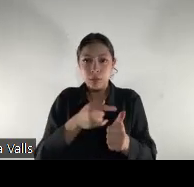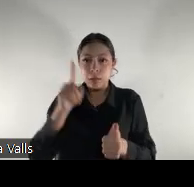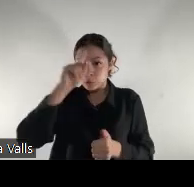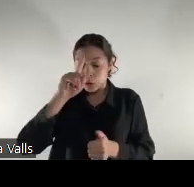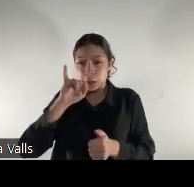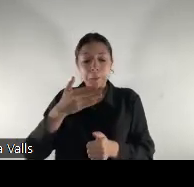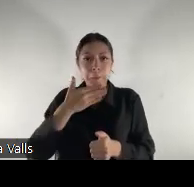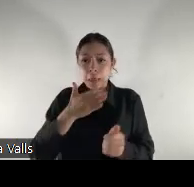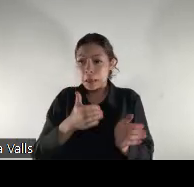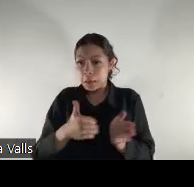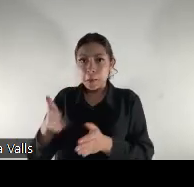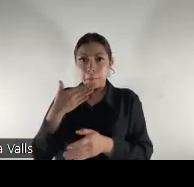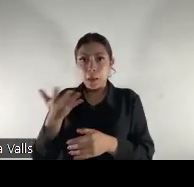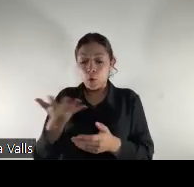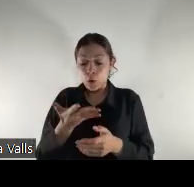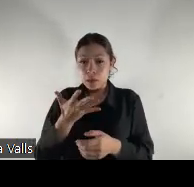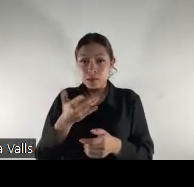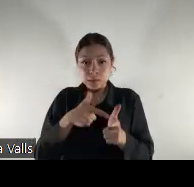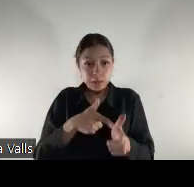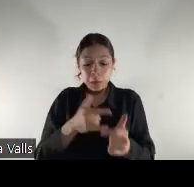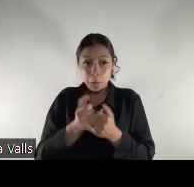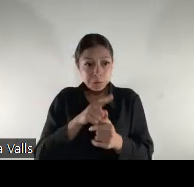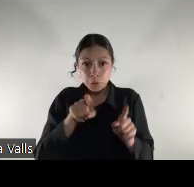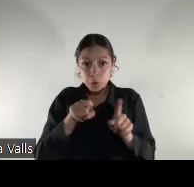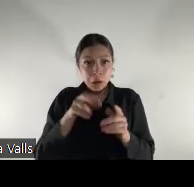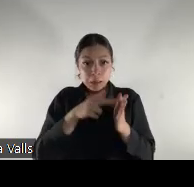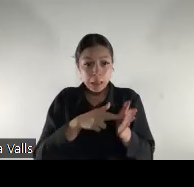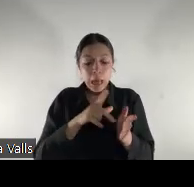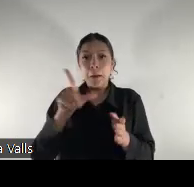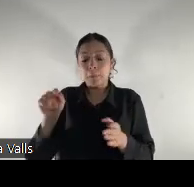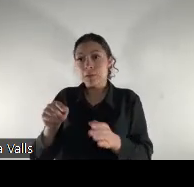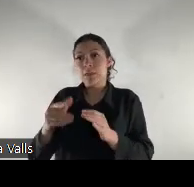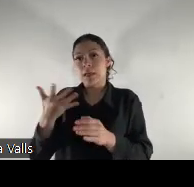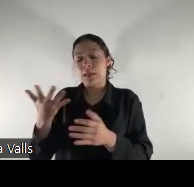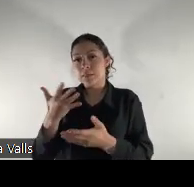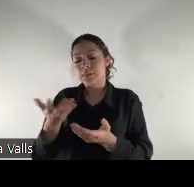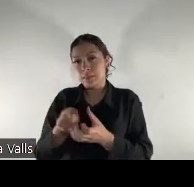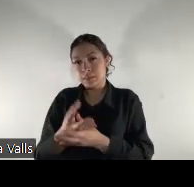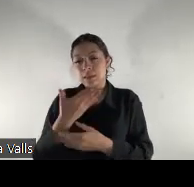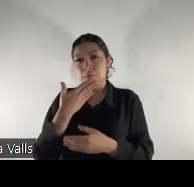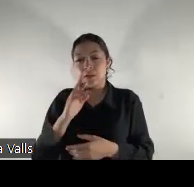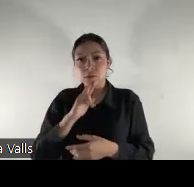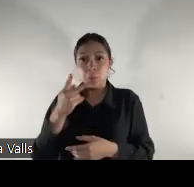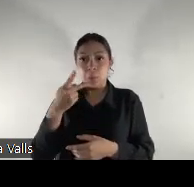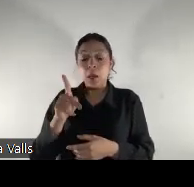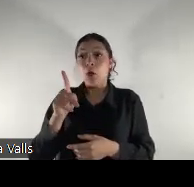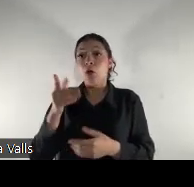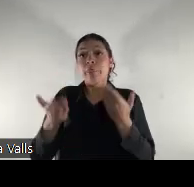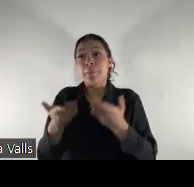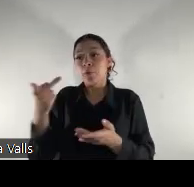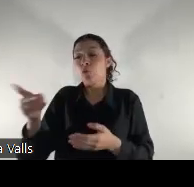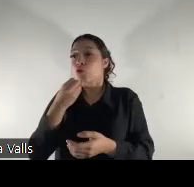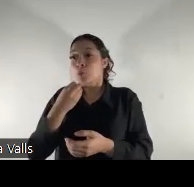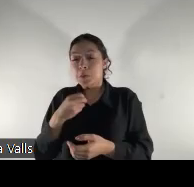los especialistas. Y esto de pronto le llena al padre de familia como de compromiso de lo que viene. No